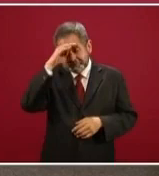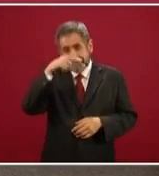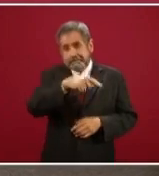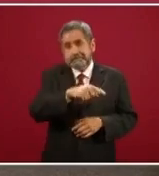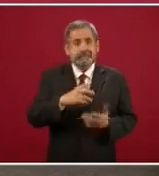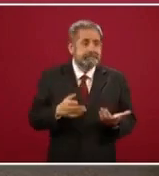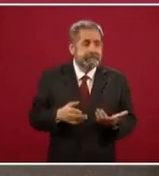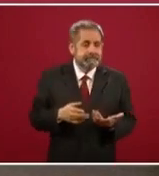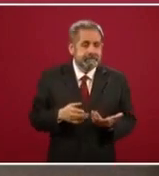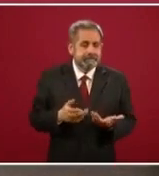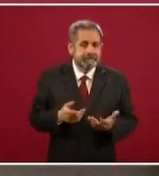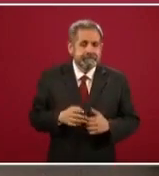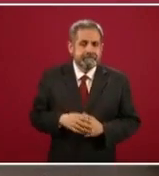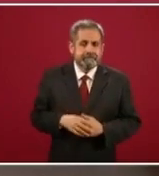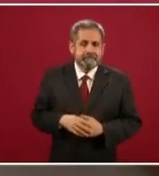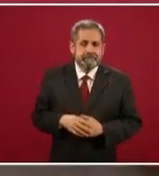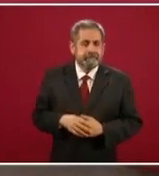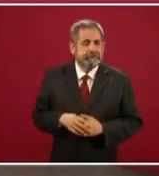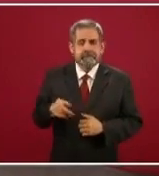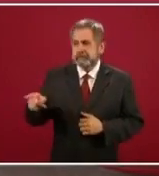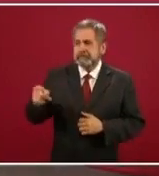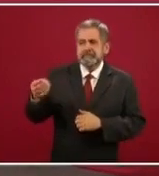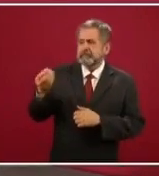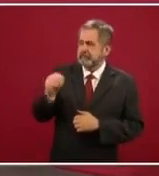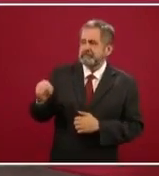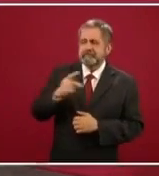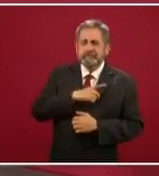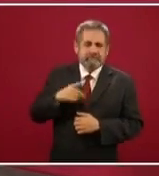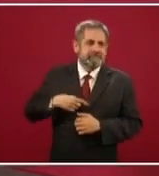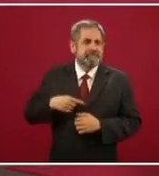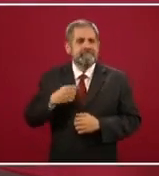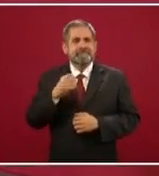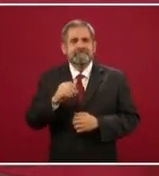que se recurriera a las armas.